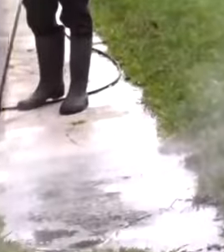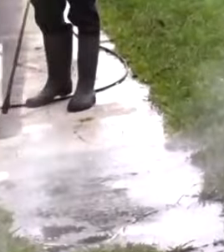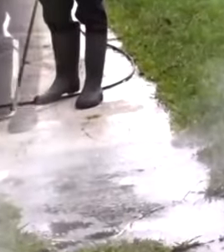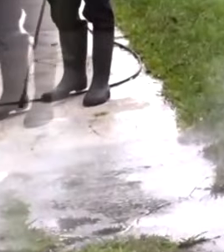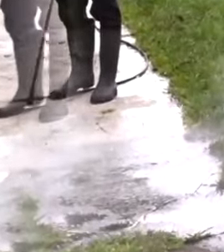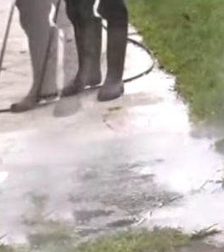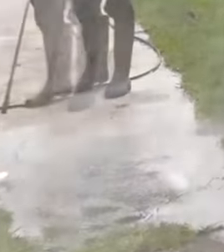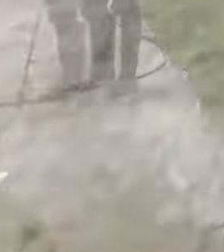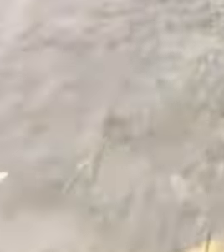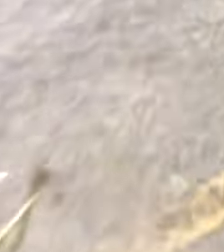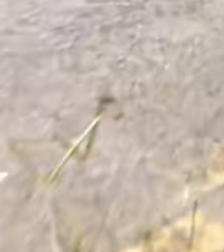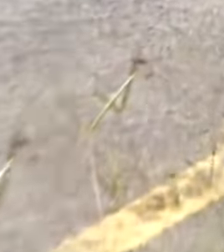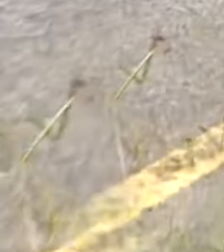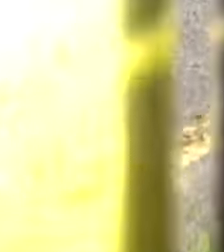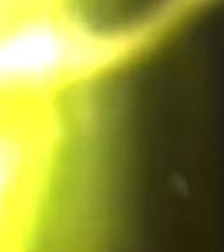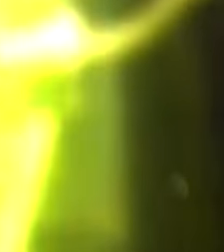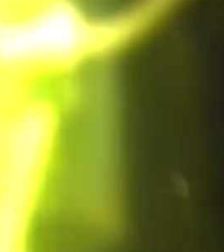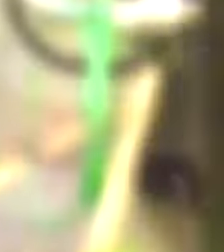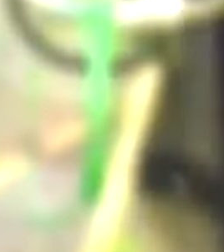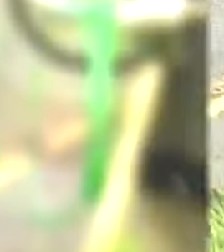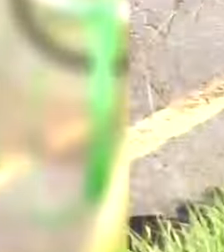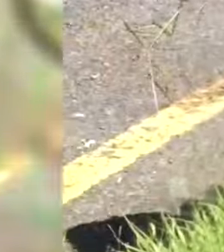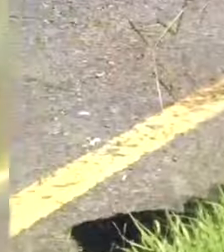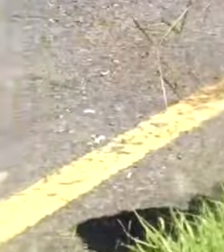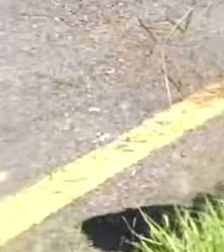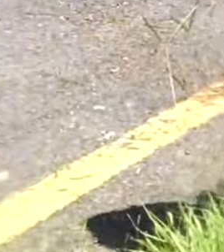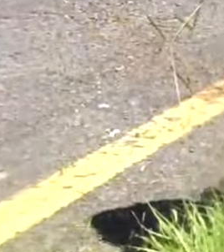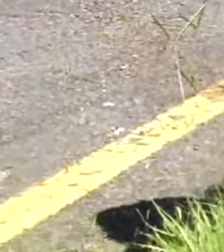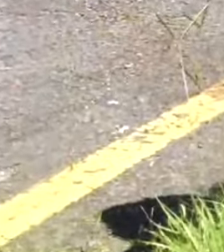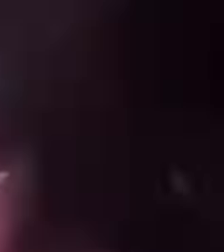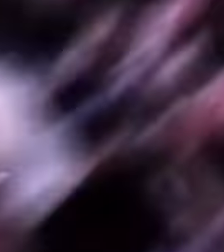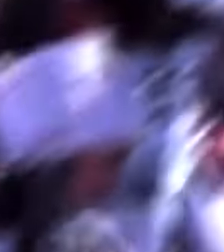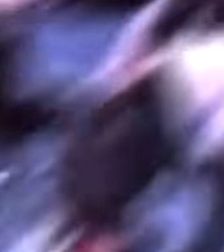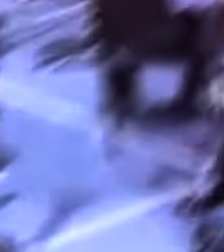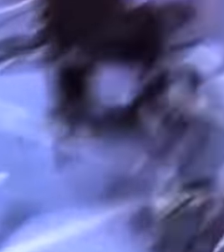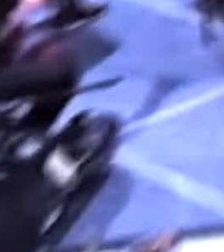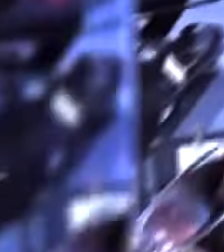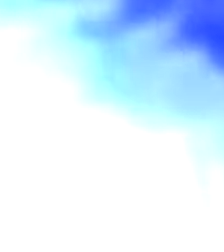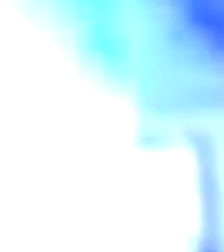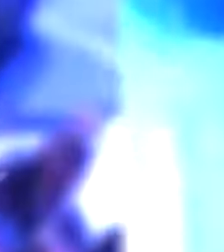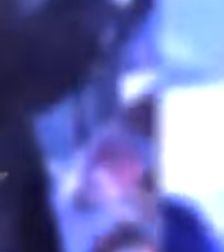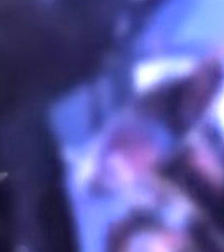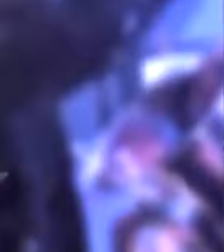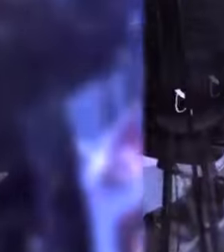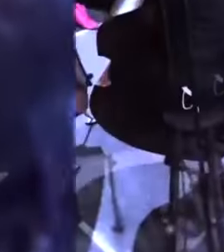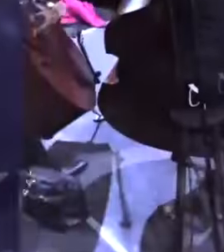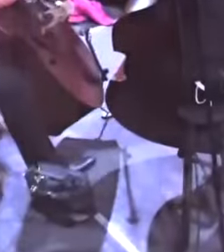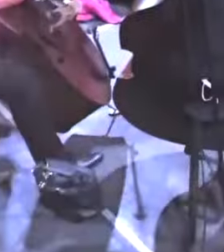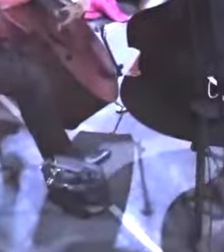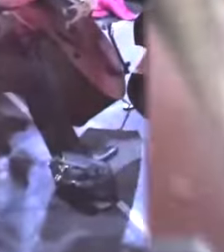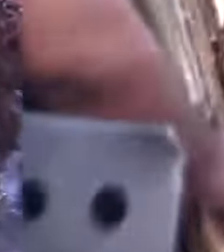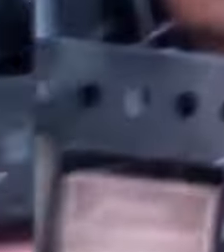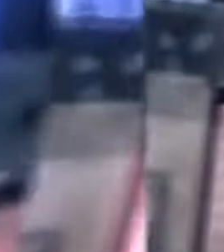y hermosa para el disfrute de nuestra gente y agrado de los visitantes. La llenamos de cultura, música y color para que nuestra